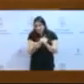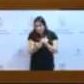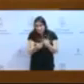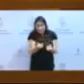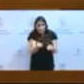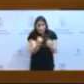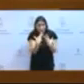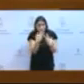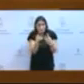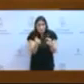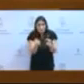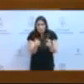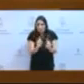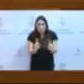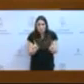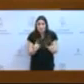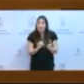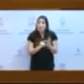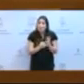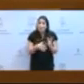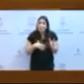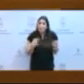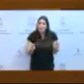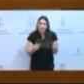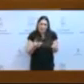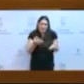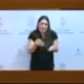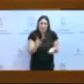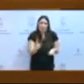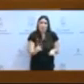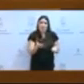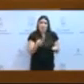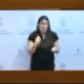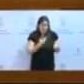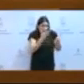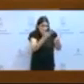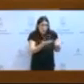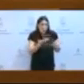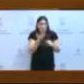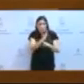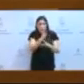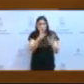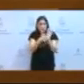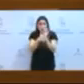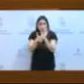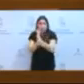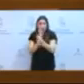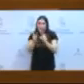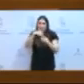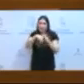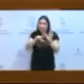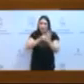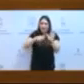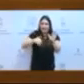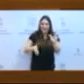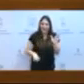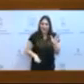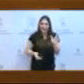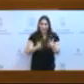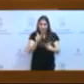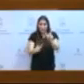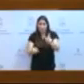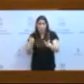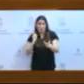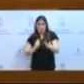es mejorable el método? Seguro que es mejorable, pero todo lo que ustedes plantean ya está recogido en la legislación, que los empleados